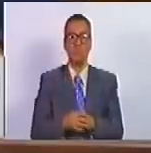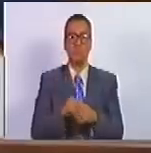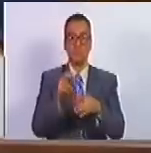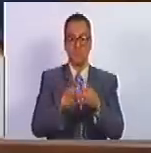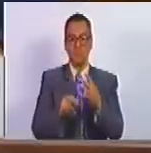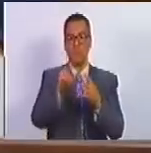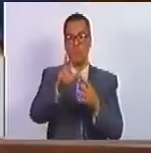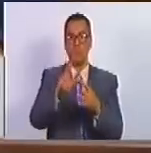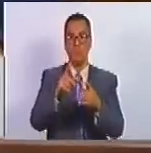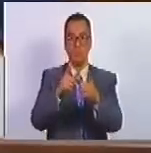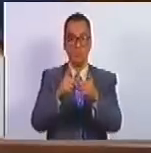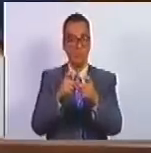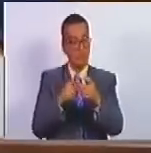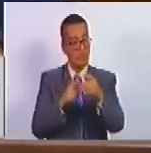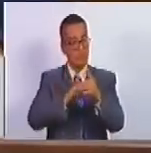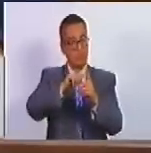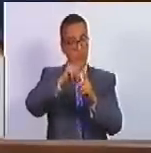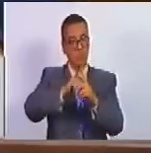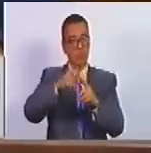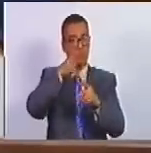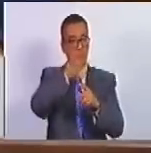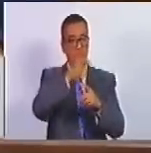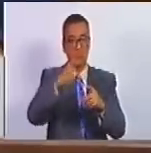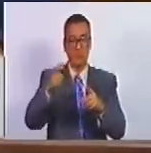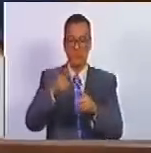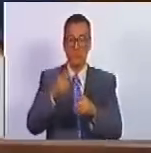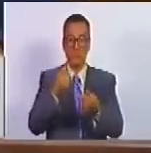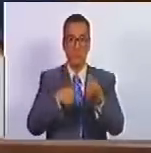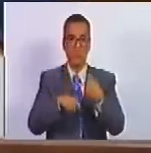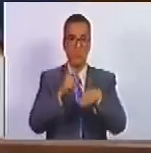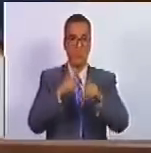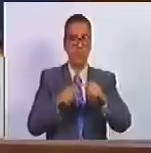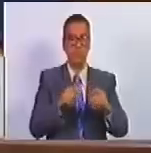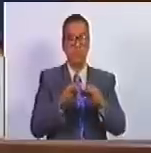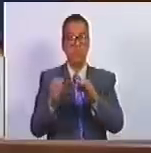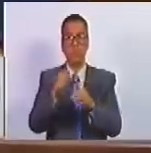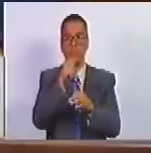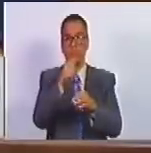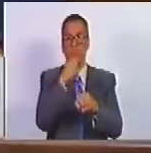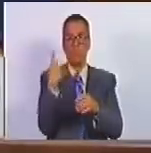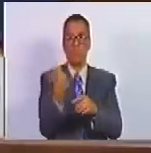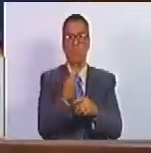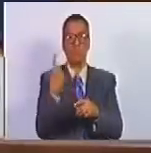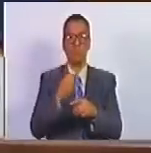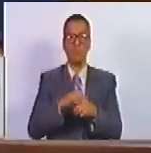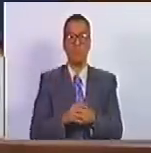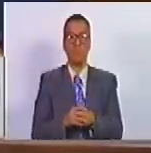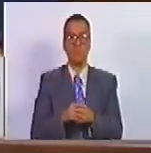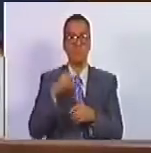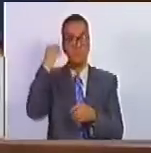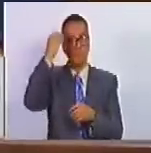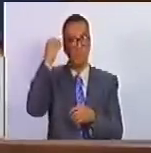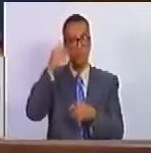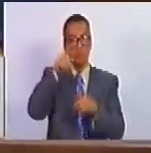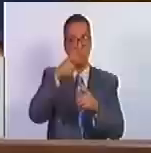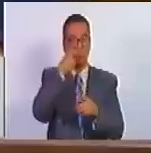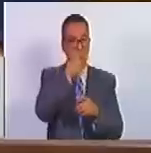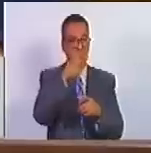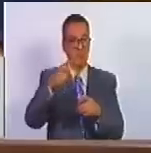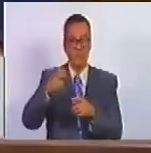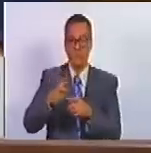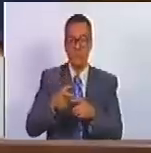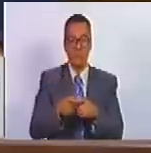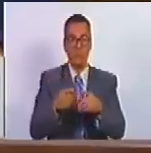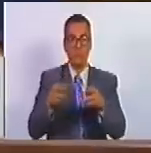3. Tasa de inspección para expendio de especies y bebidas alcohólicas. Comprende las inspecciones. inspecciones